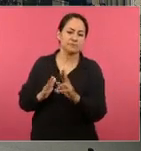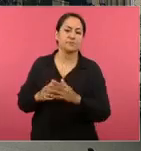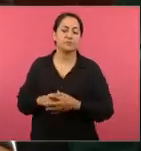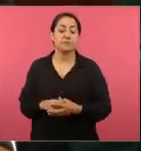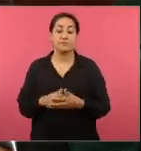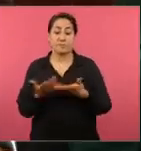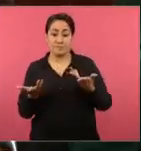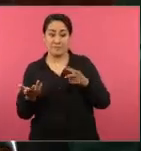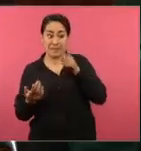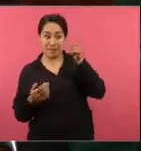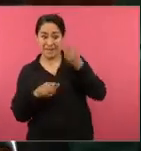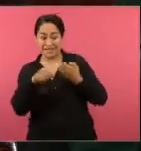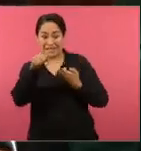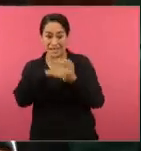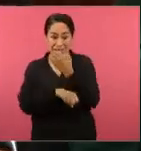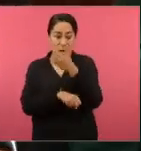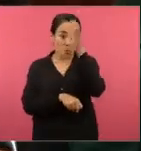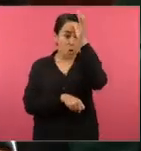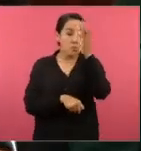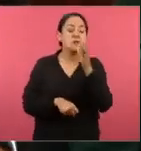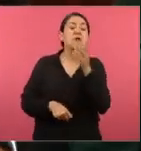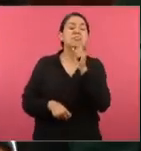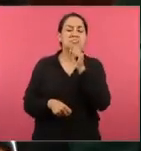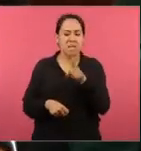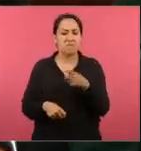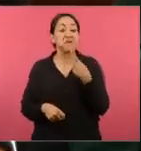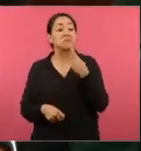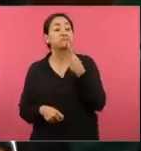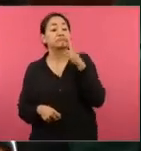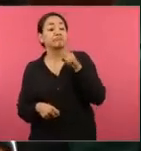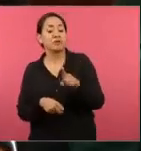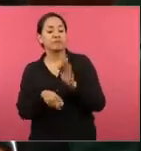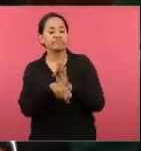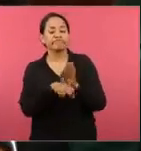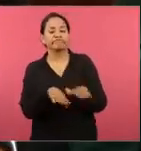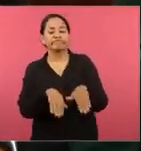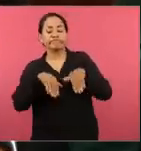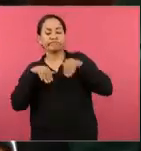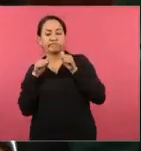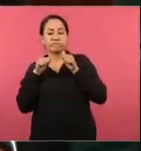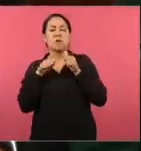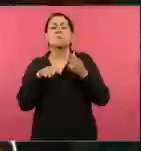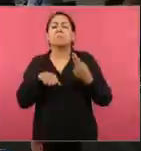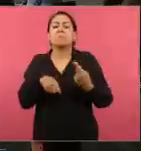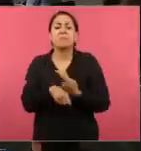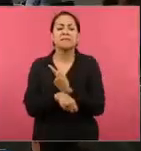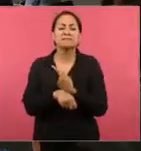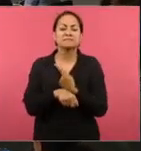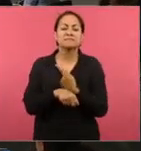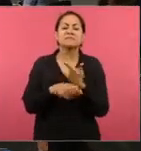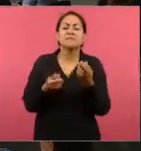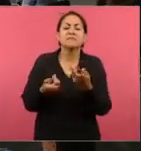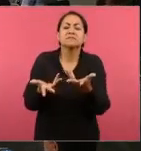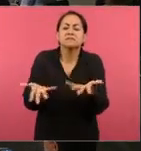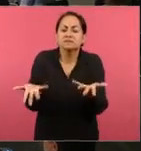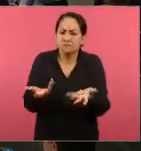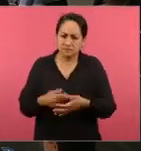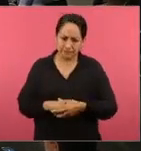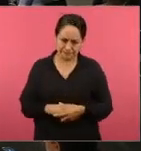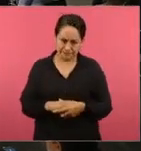interpuso también una controversia constitucional, pues ahora, ¿qué procede para la SEP, no? Eso sería todo. Muchas gracias. Muchas gracias.